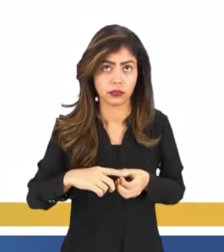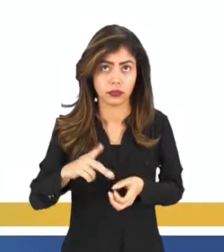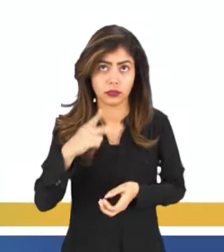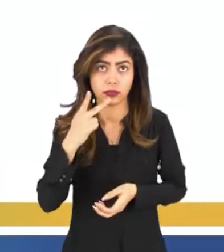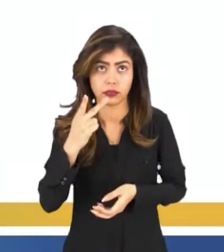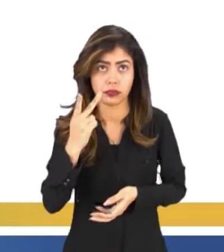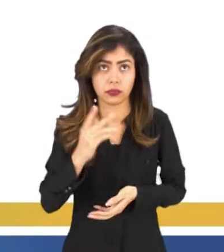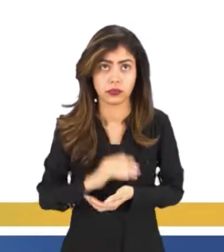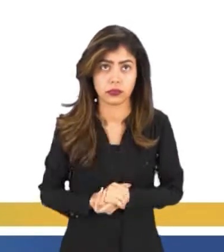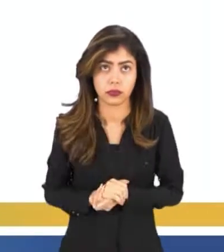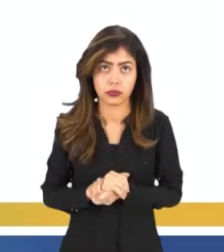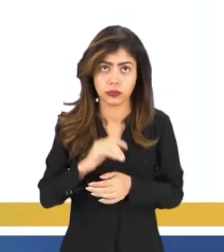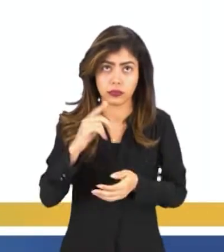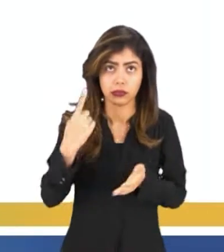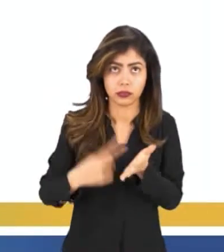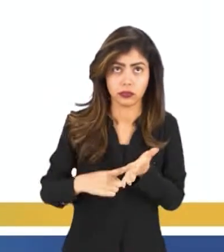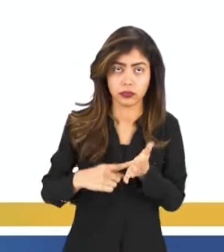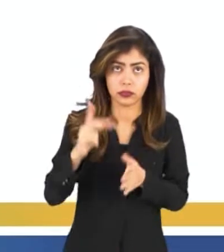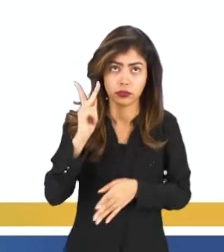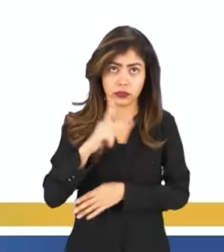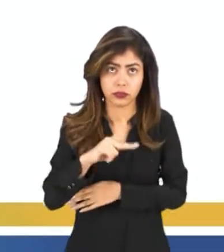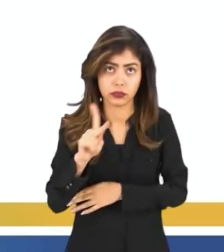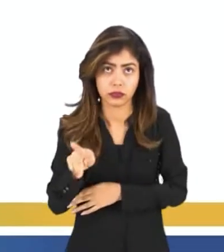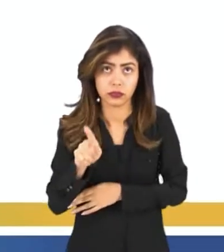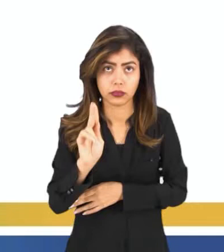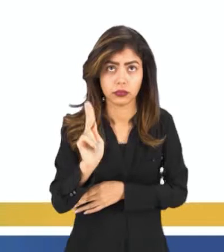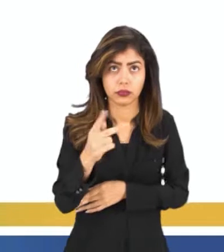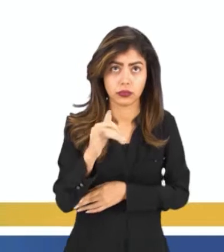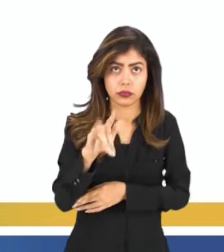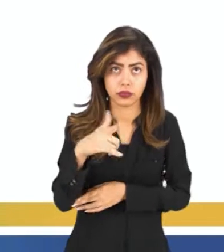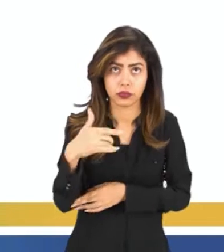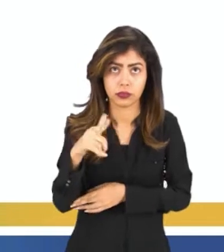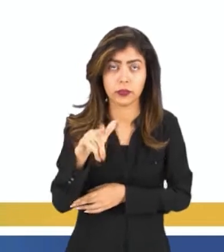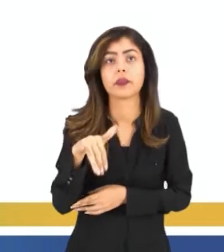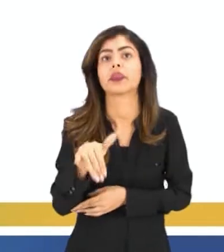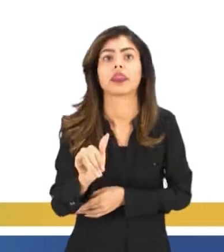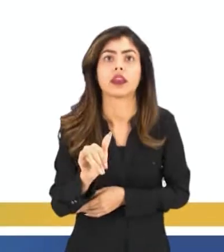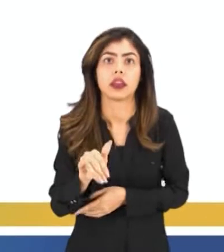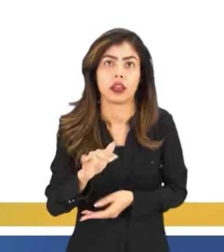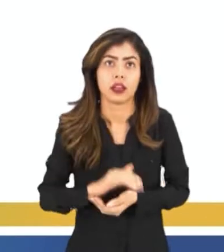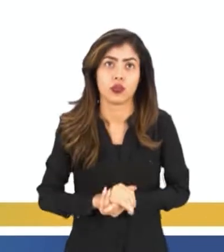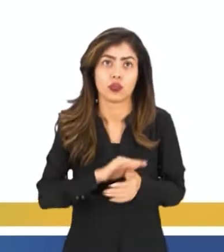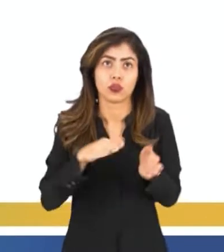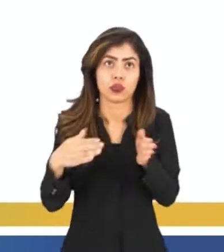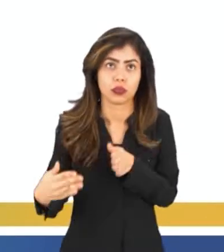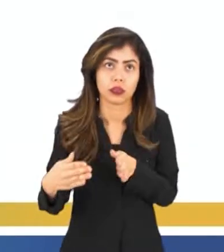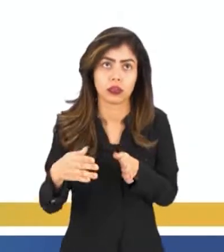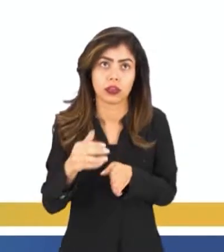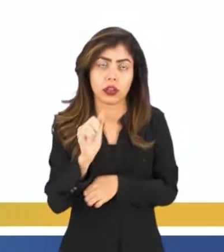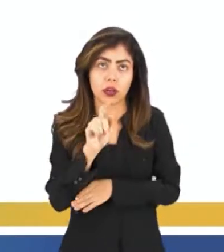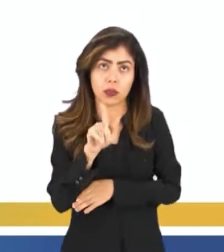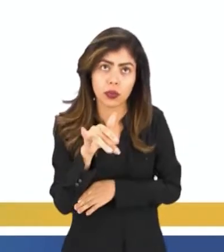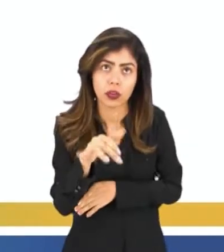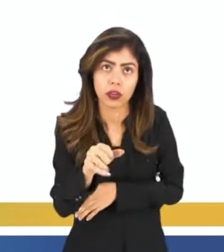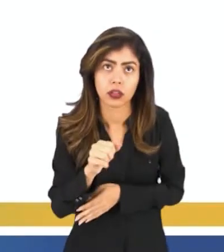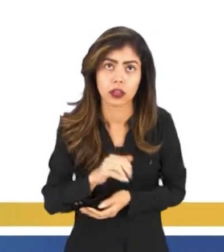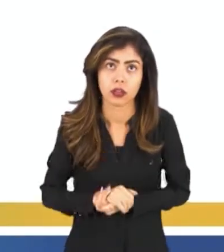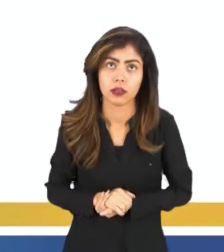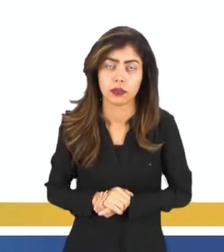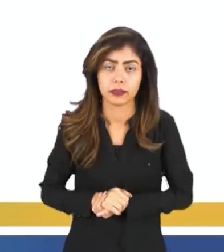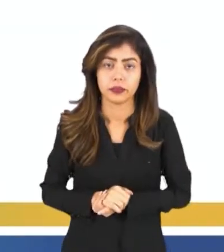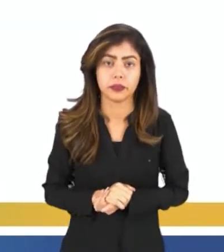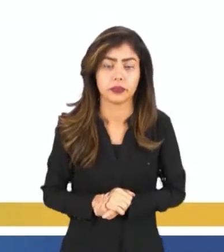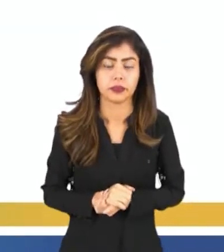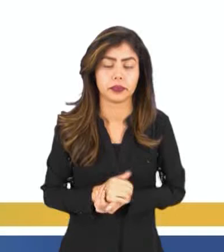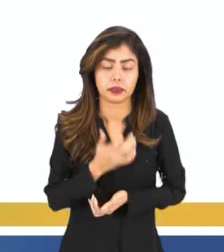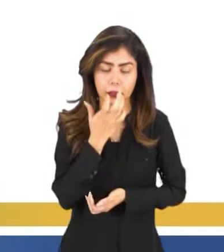dijo ruego que me conteste profesor un clic si es el lado de su abuela o el lado de